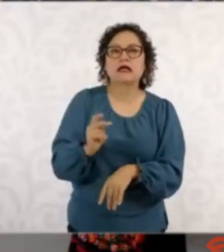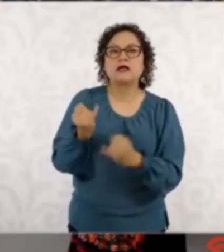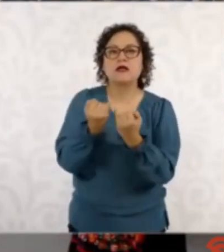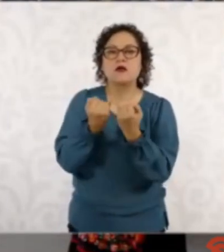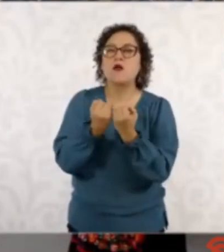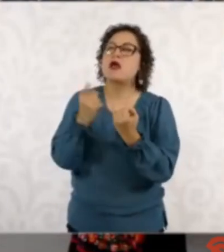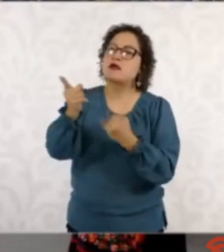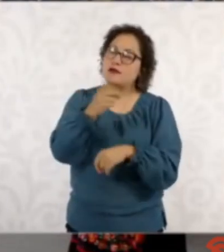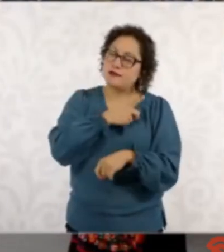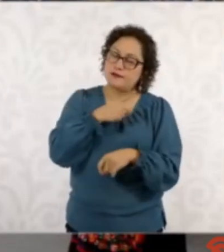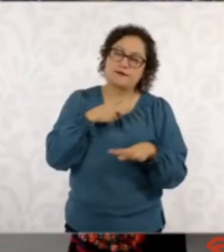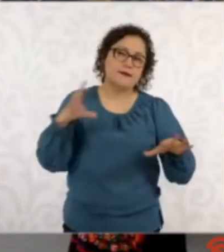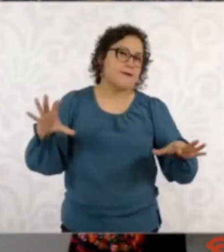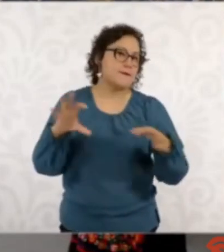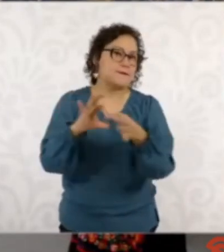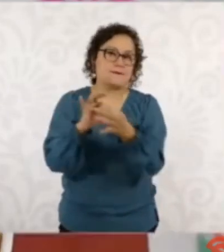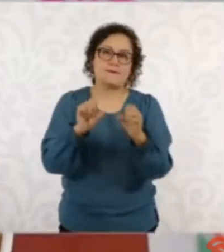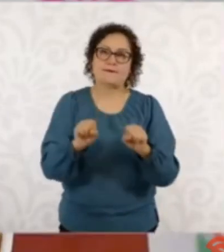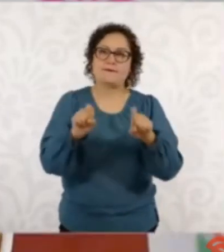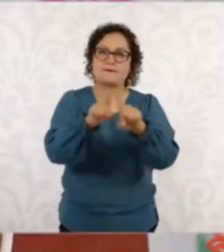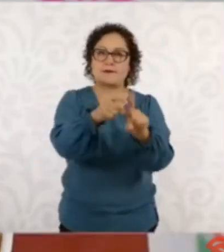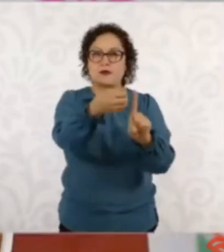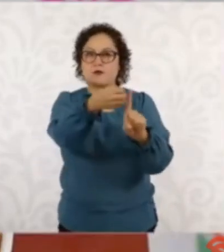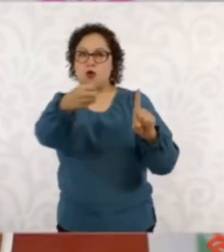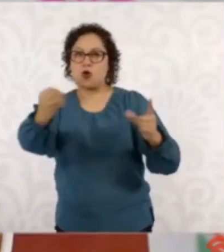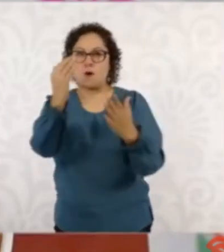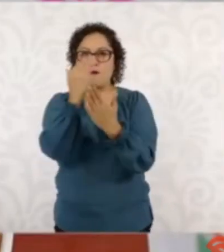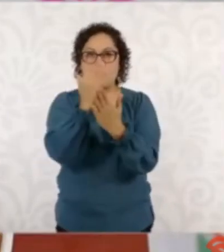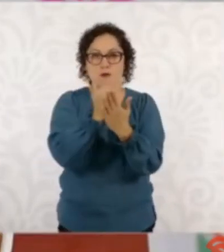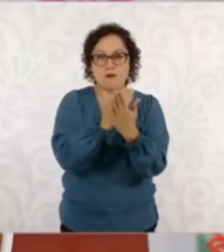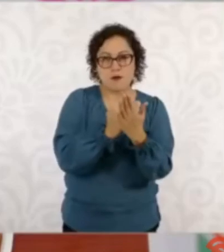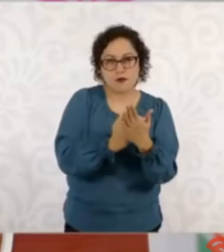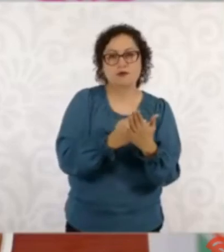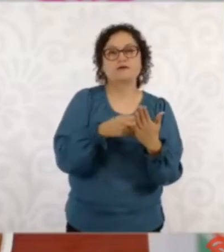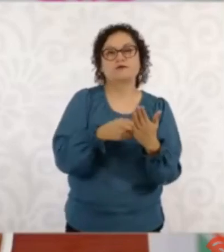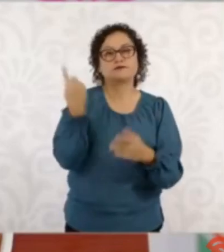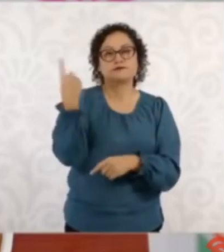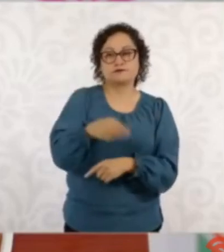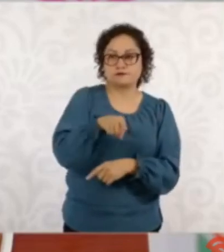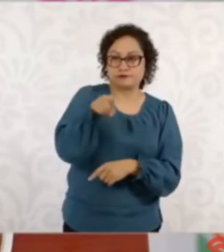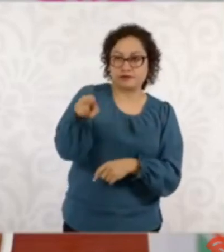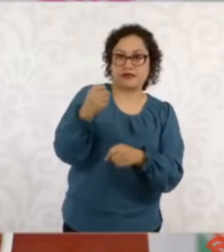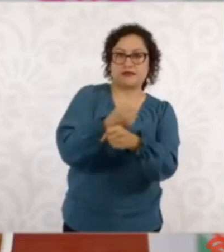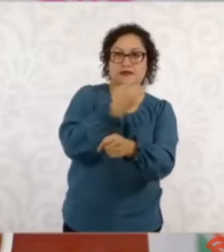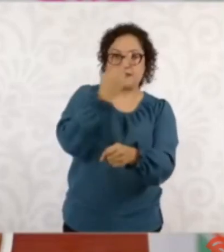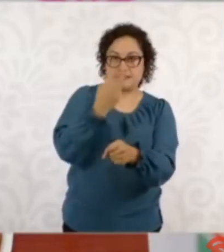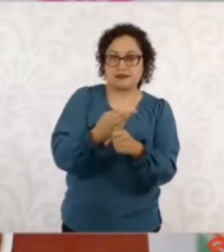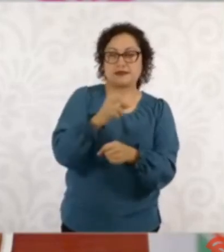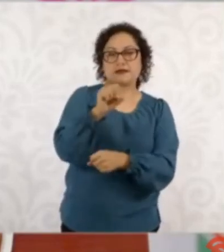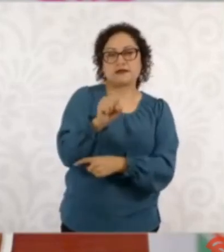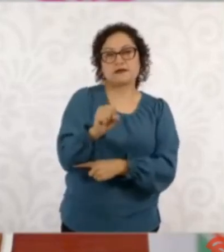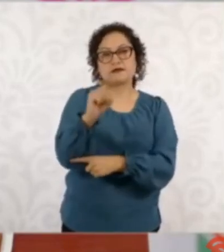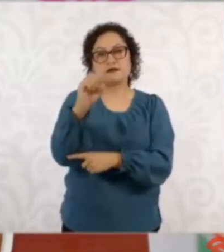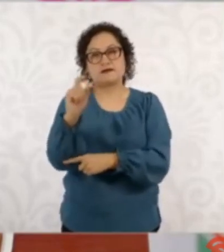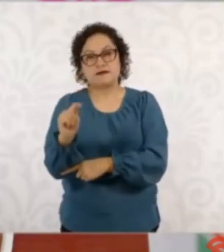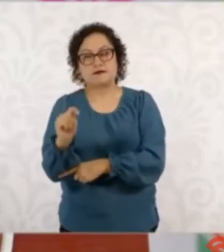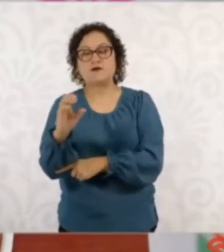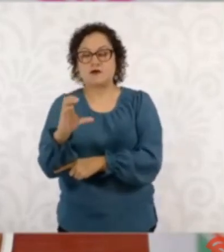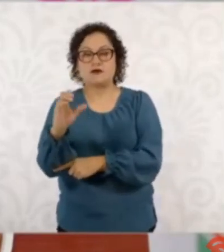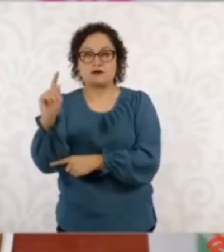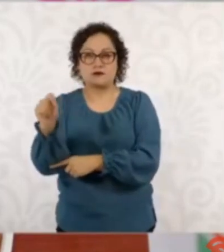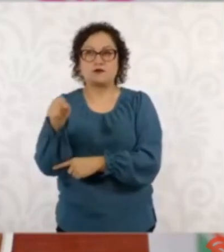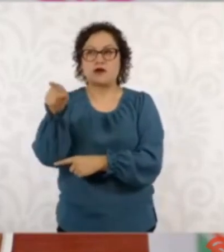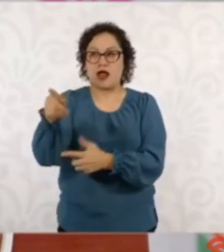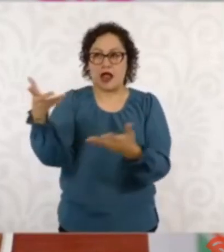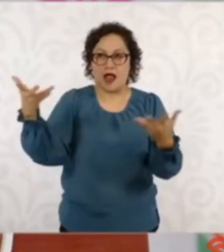Se instruye a la Secretaría de Infraestructura, Comunicaciones y Transportes a realizar las acciones necesarias a fin de revisar y modificar, en su caso, las